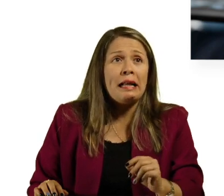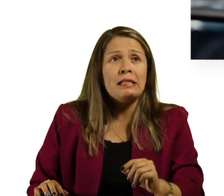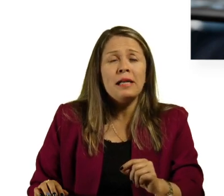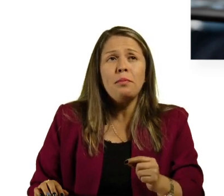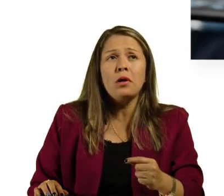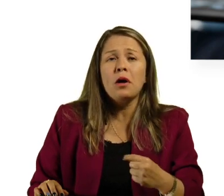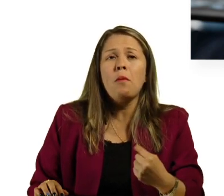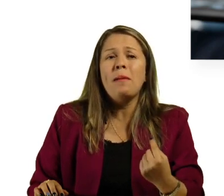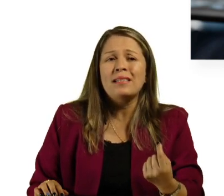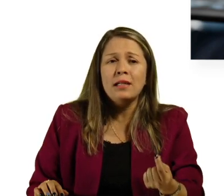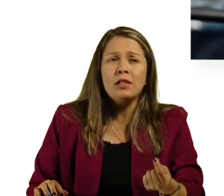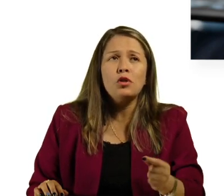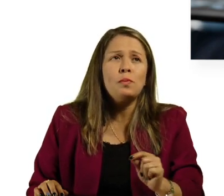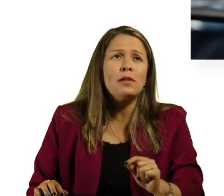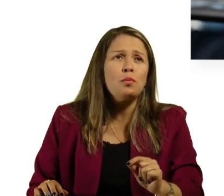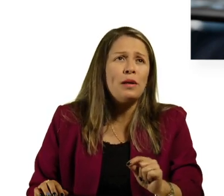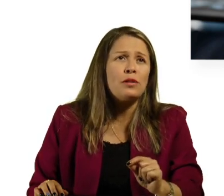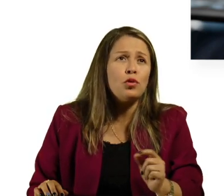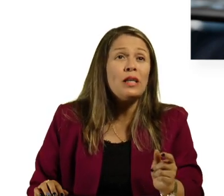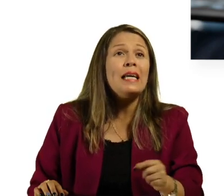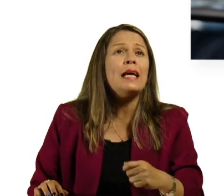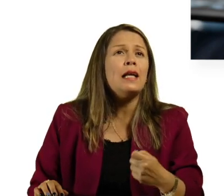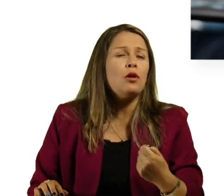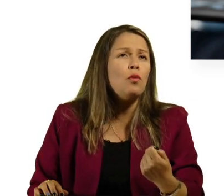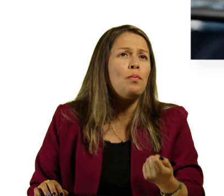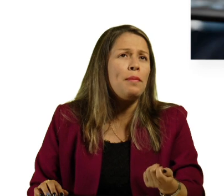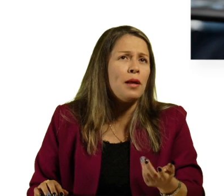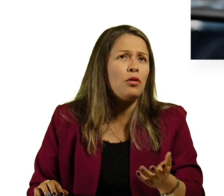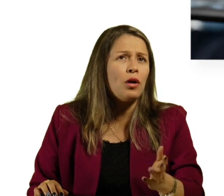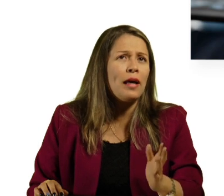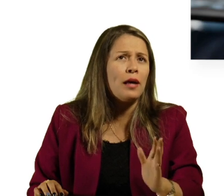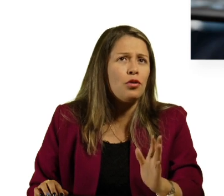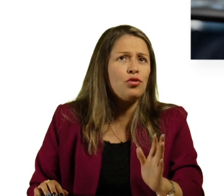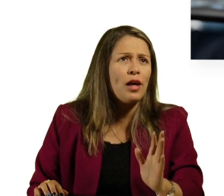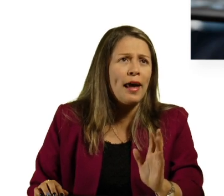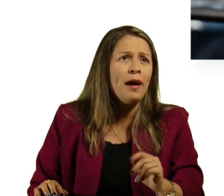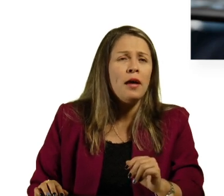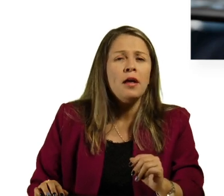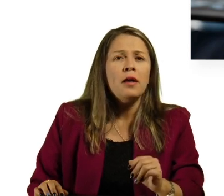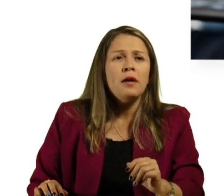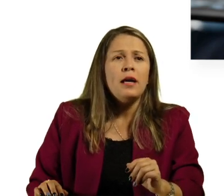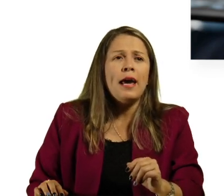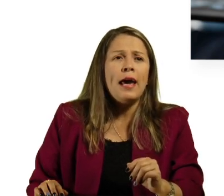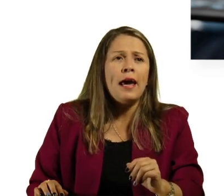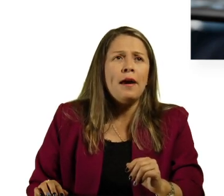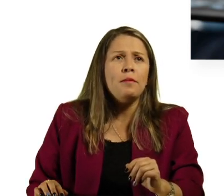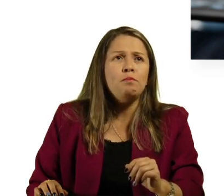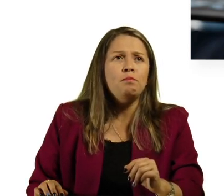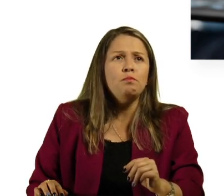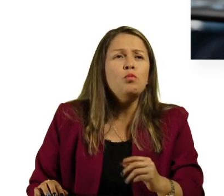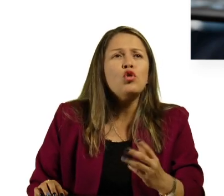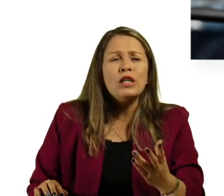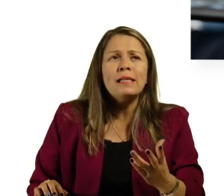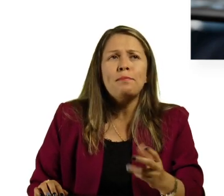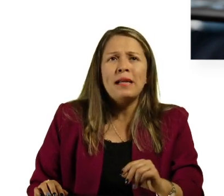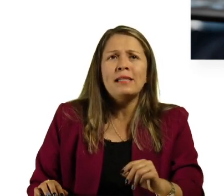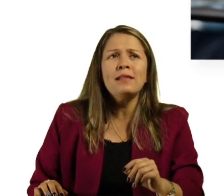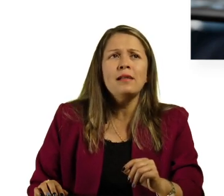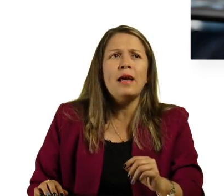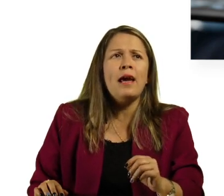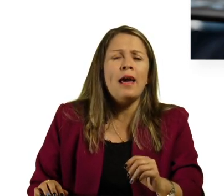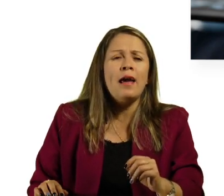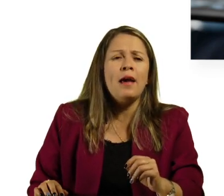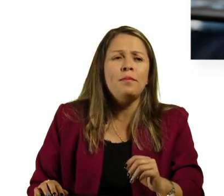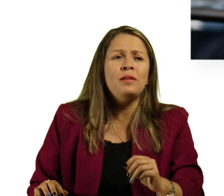alta gerencia porque con base en esos presupuestos y en el cumplimiento que de ellos se dé, muchas